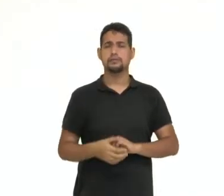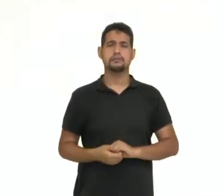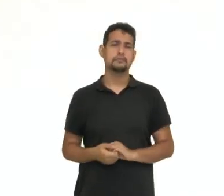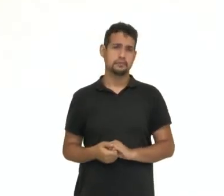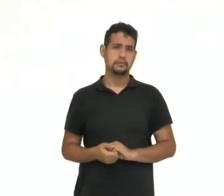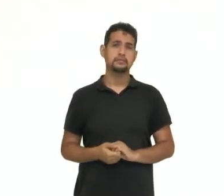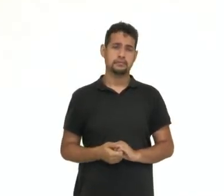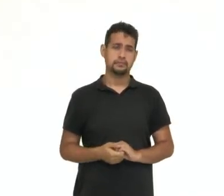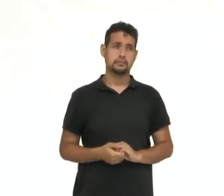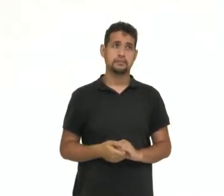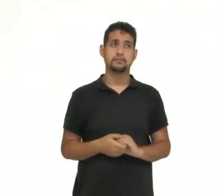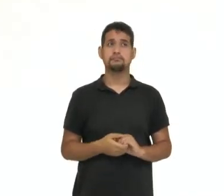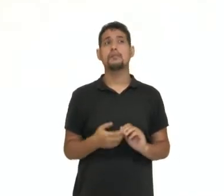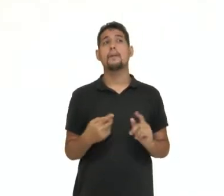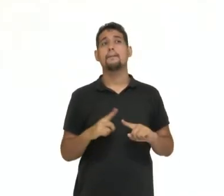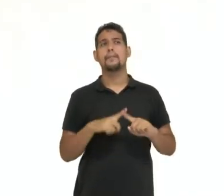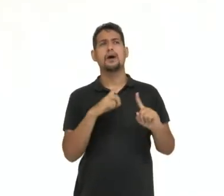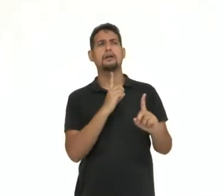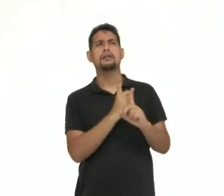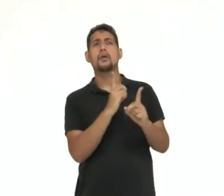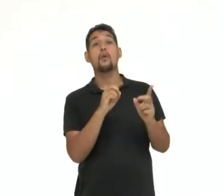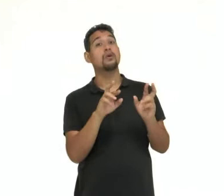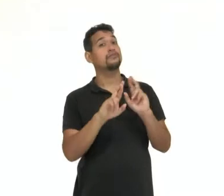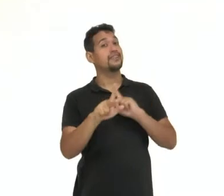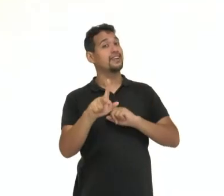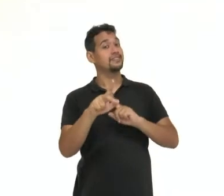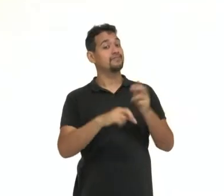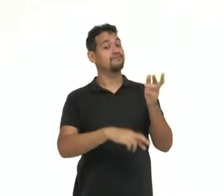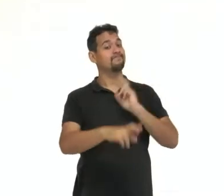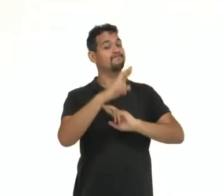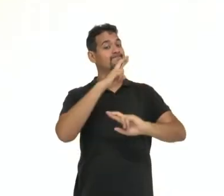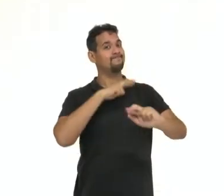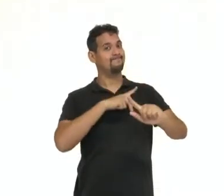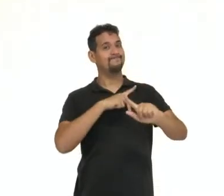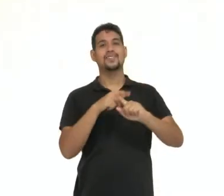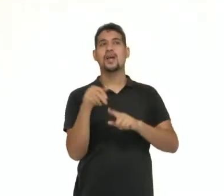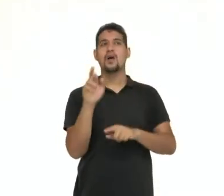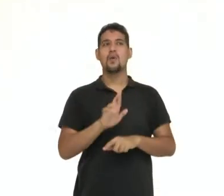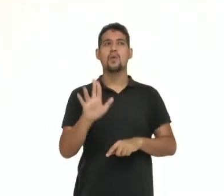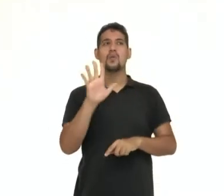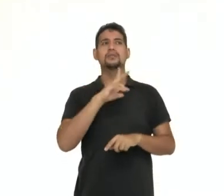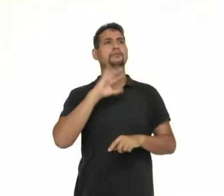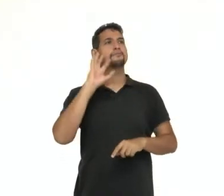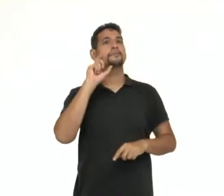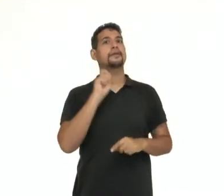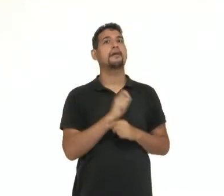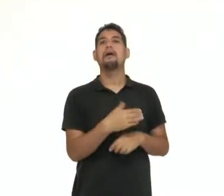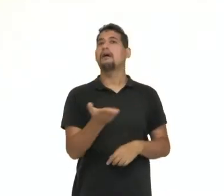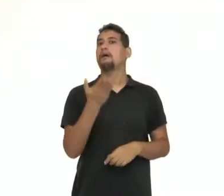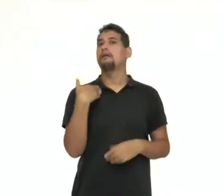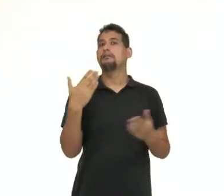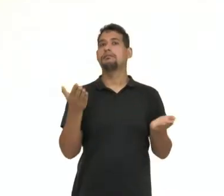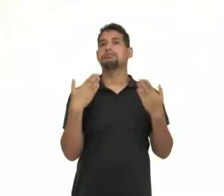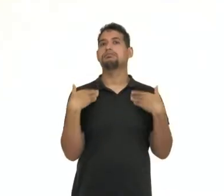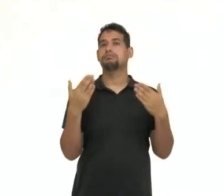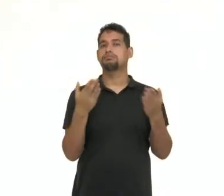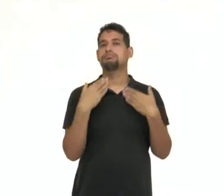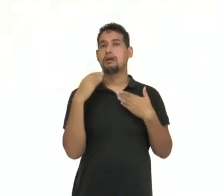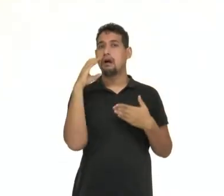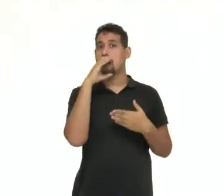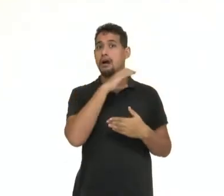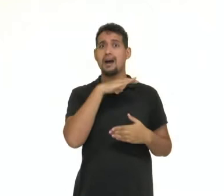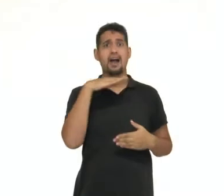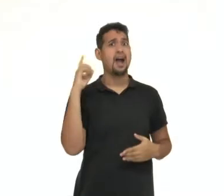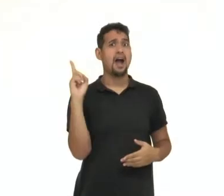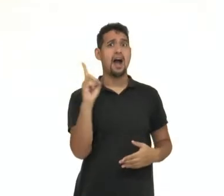1981-1982. Por el contrario, en Rusia, el verano de 2010 trajo consigo una ola de calor que batió